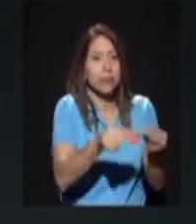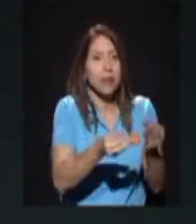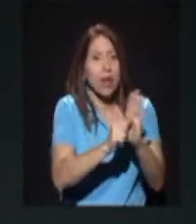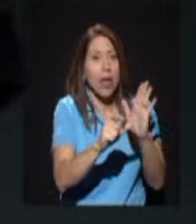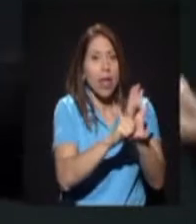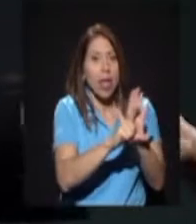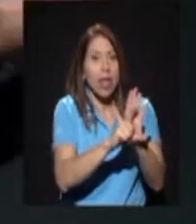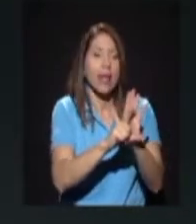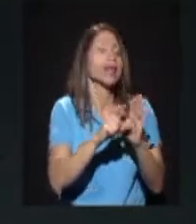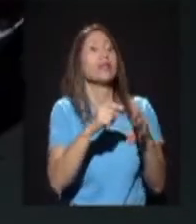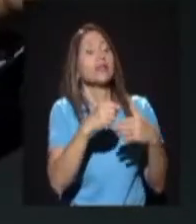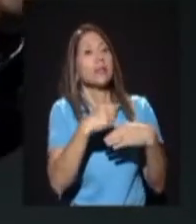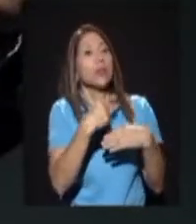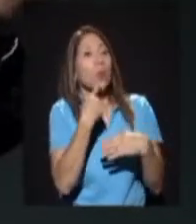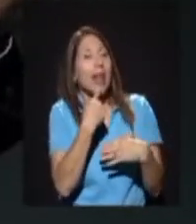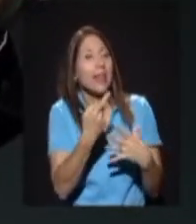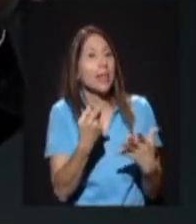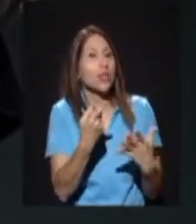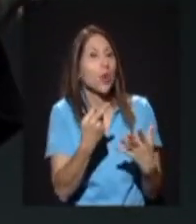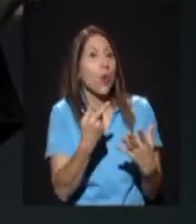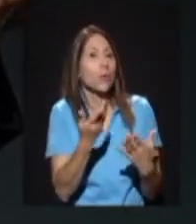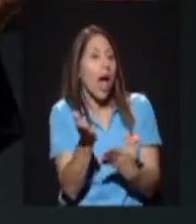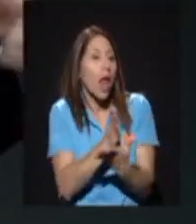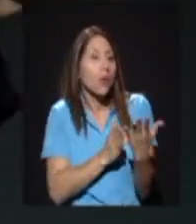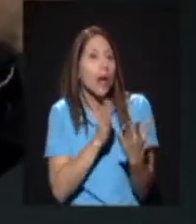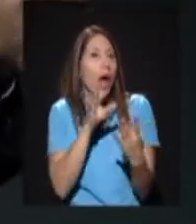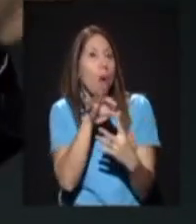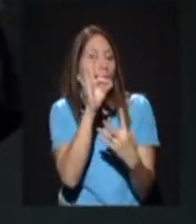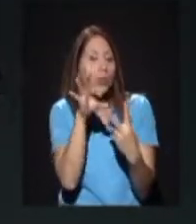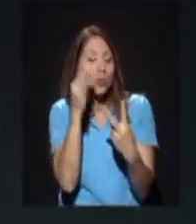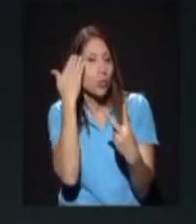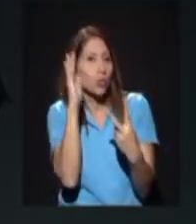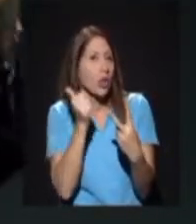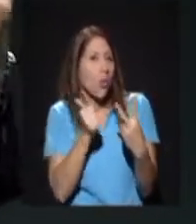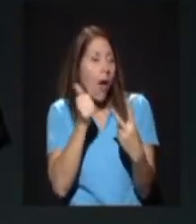dicho una u otra, no quiero decir cuál hubiera salido, pero entonces